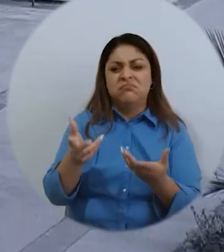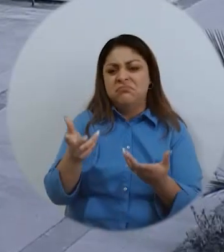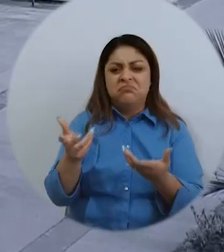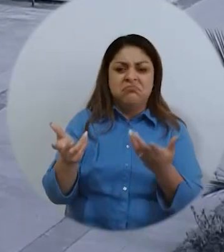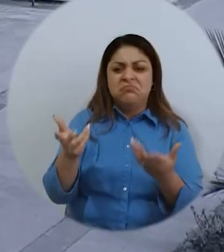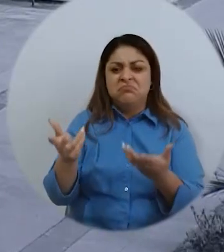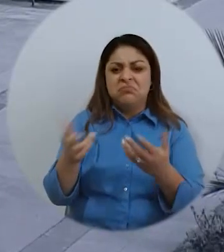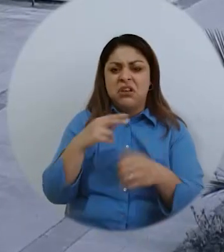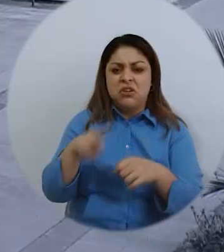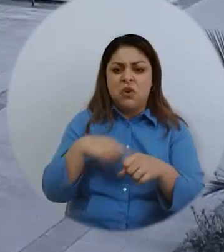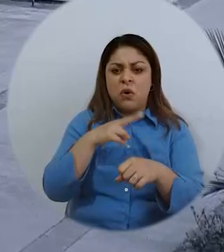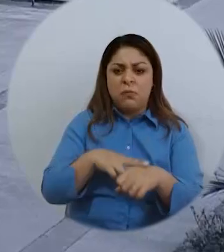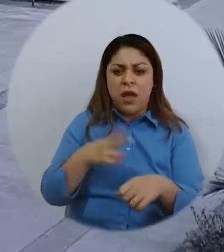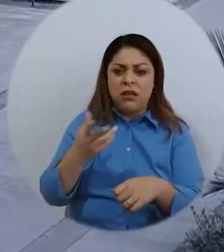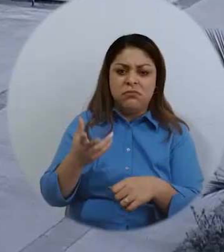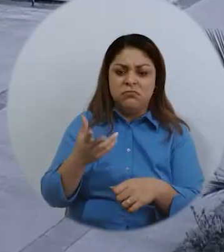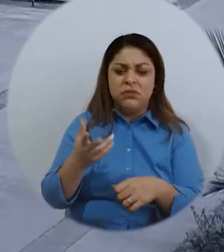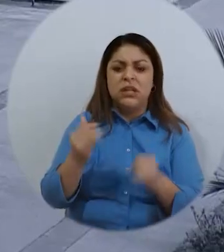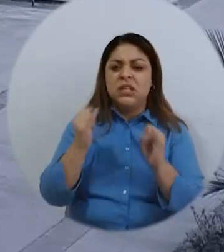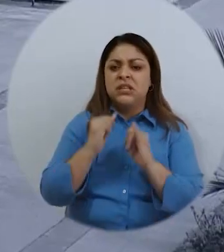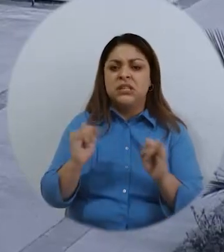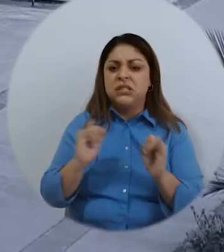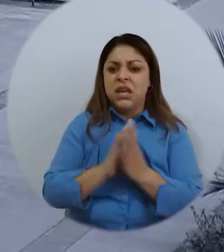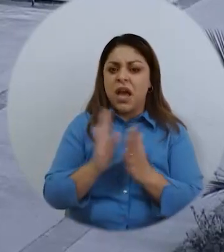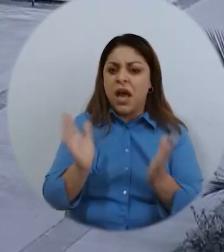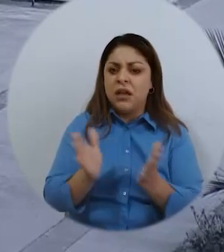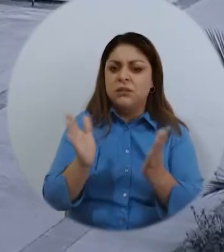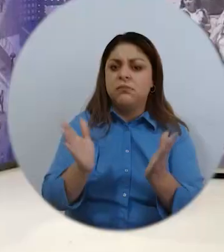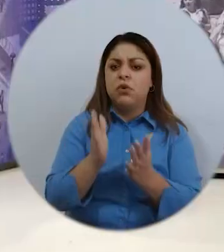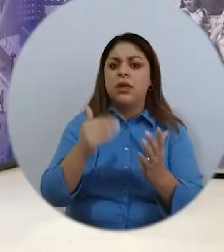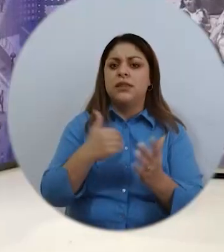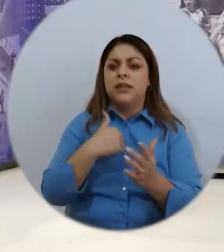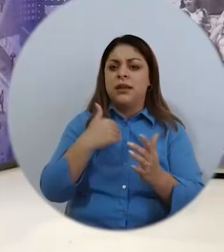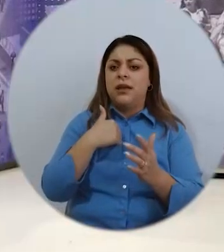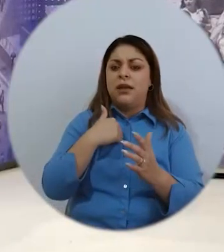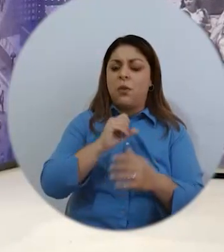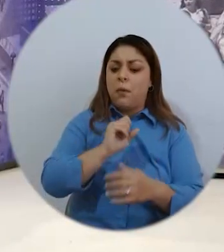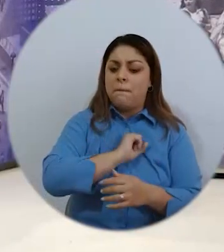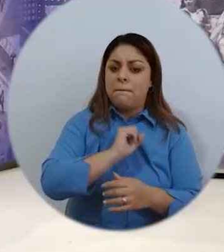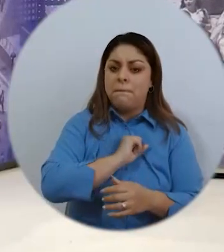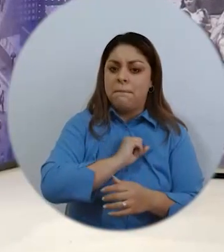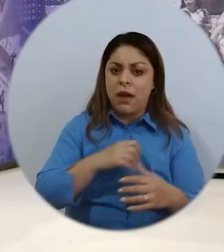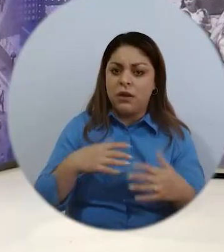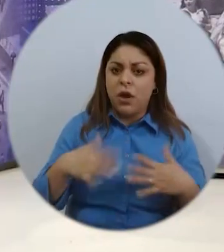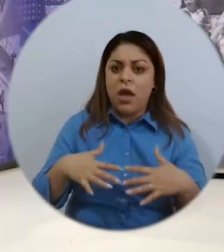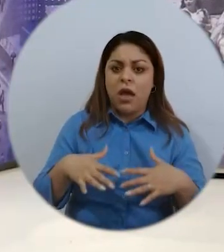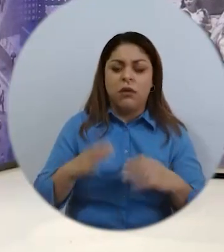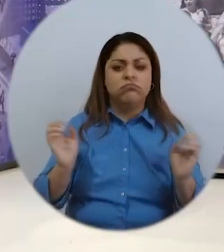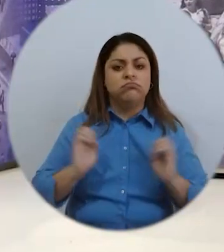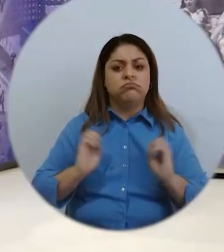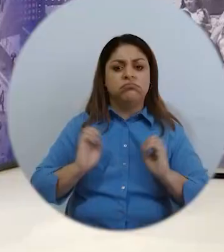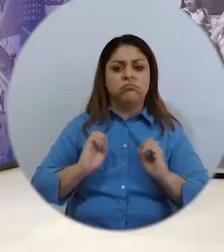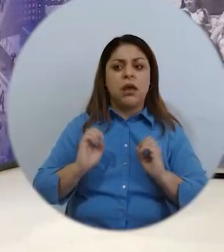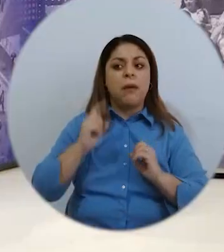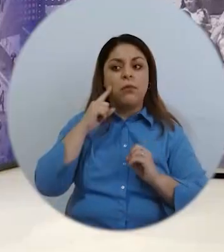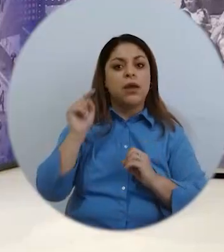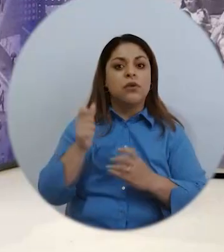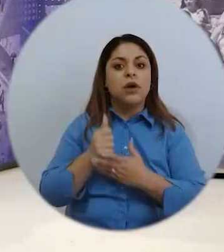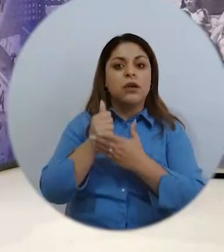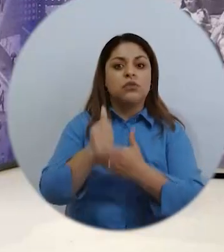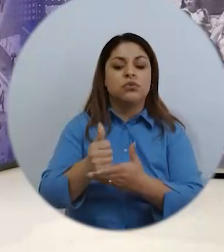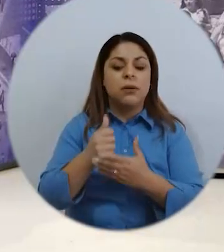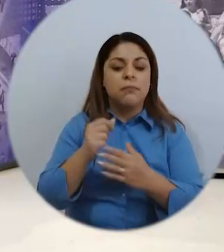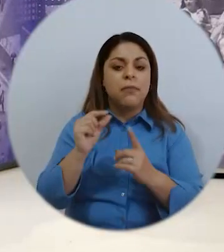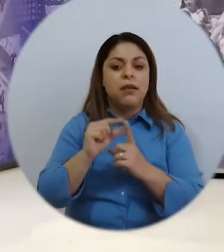Normal. Normal, se normaliza, sin ánimo también de caer en un pánico, porque tampoco eso ayuda en